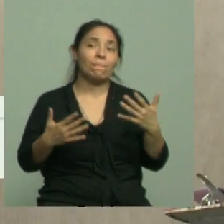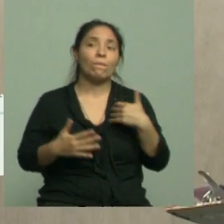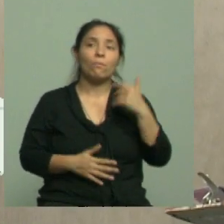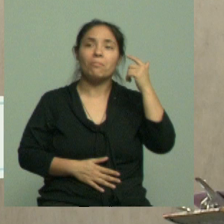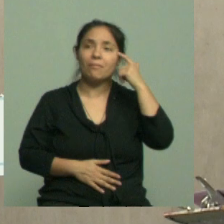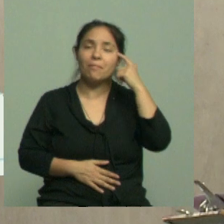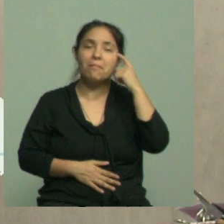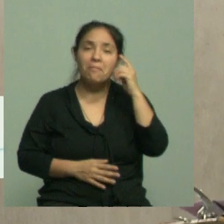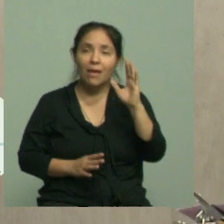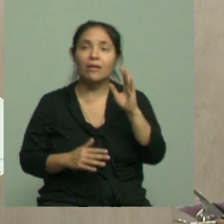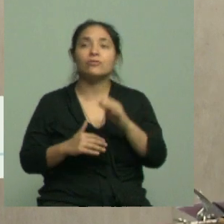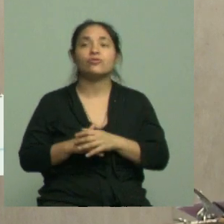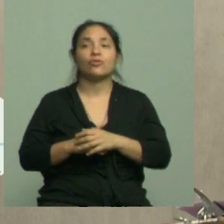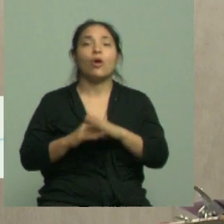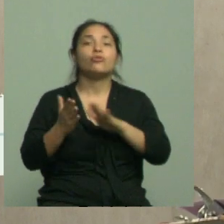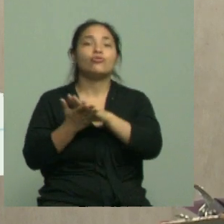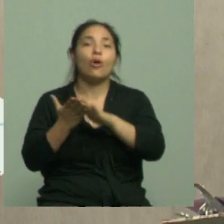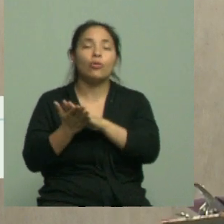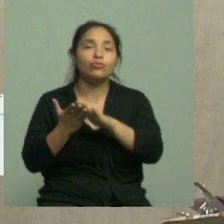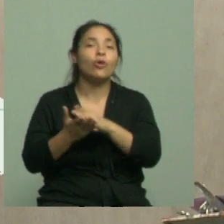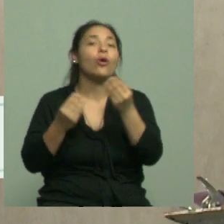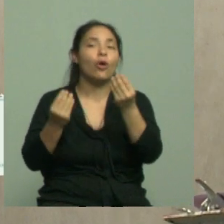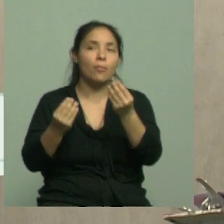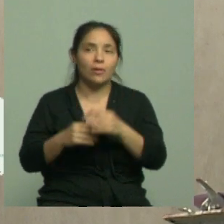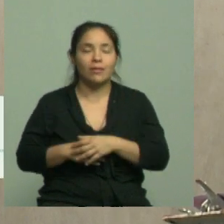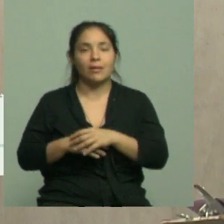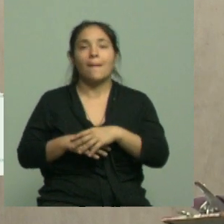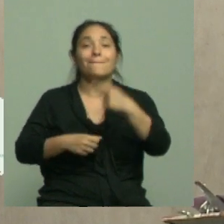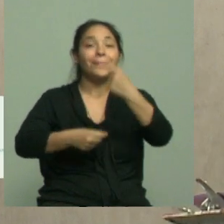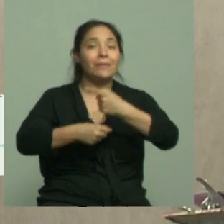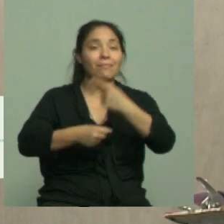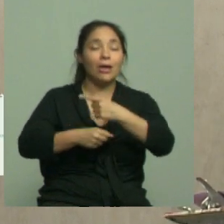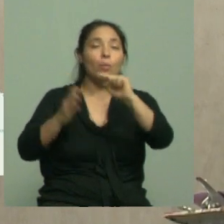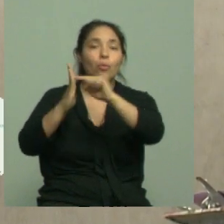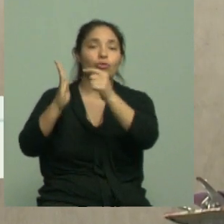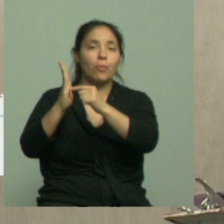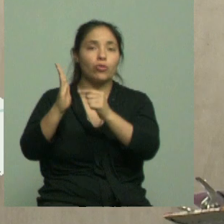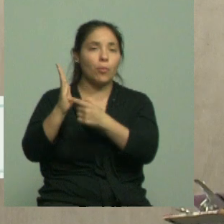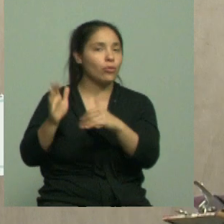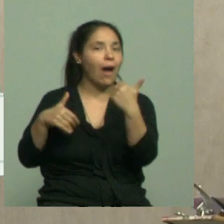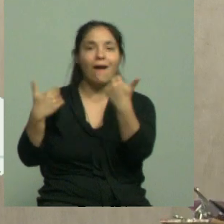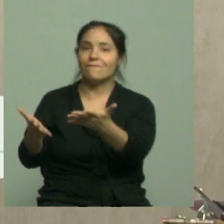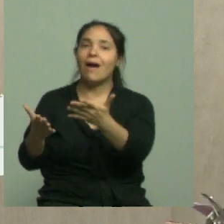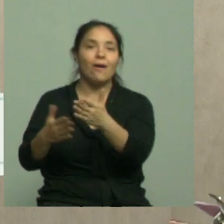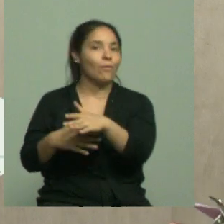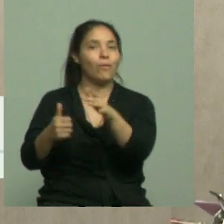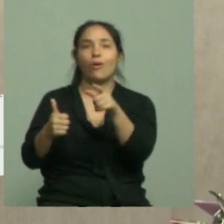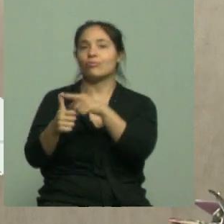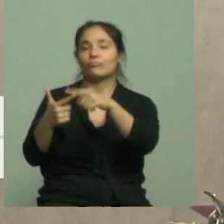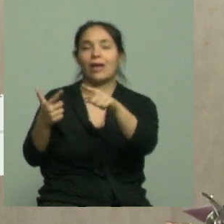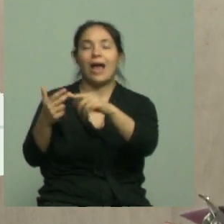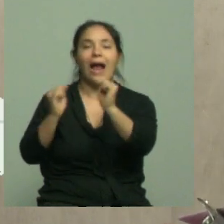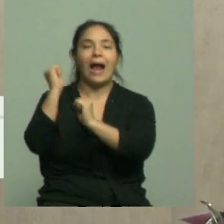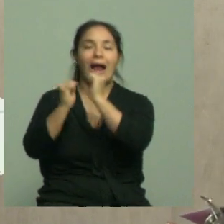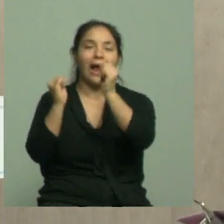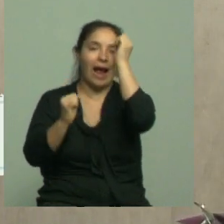punto para atravesar a resolver son las garantías para los sectores productivos e industriales de las zonas de Irlanda, Escocia y Francia para que